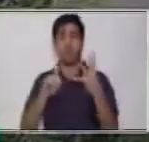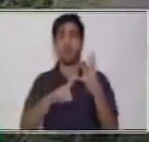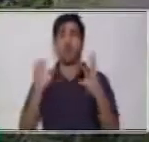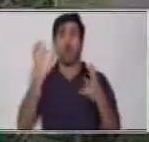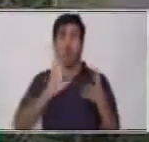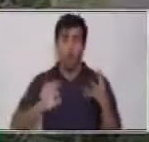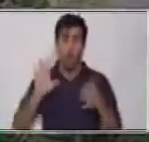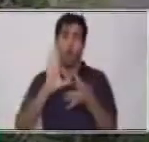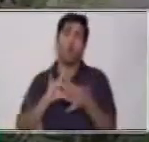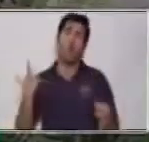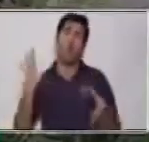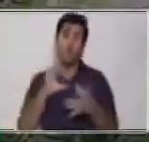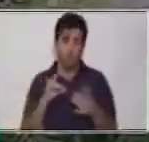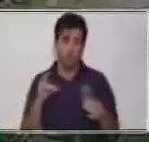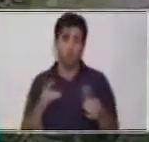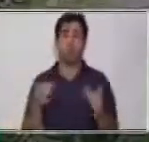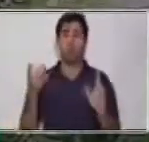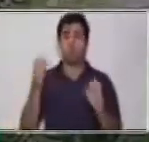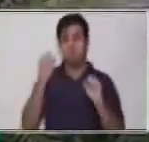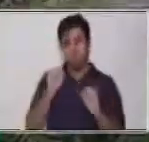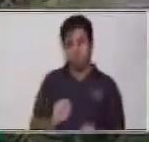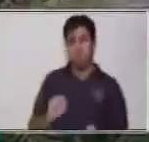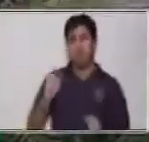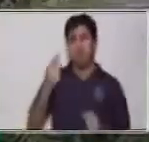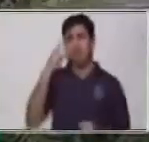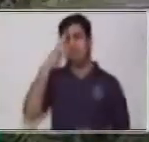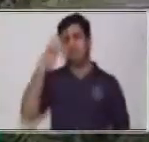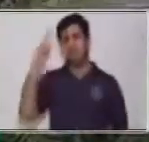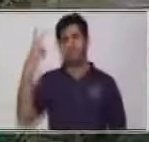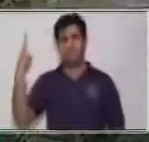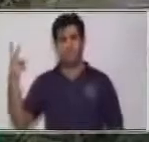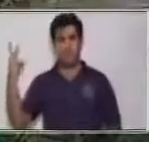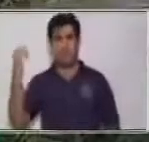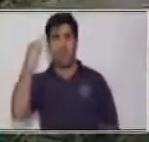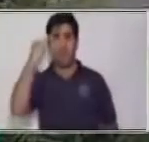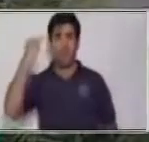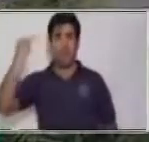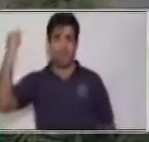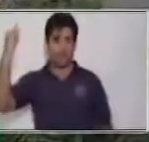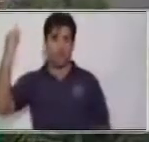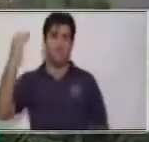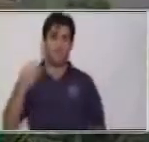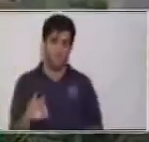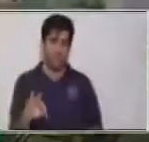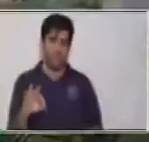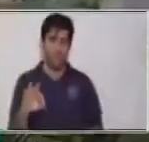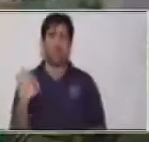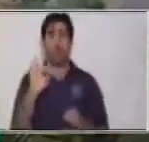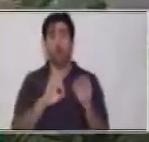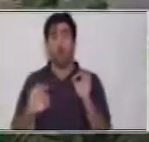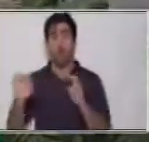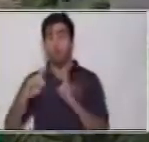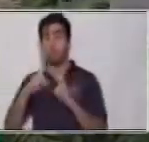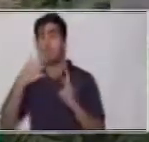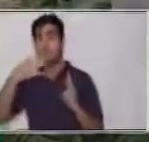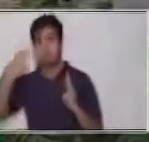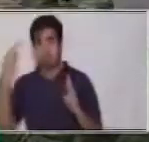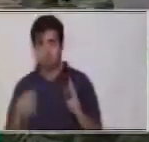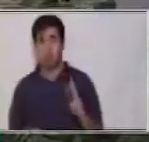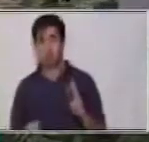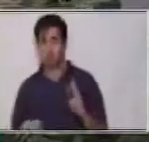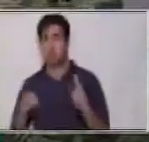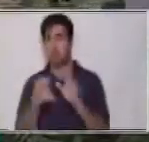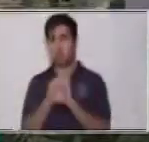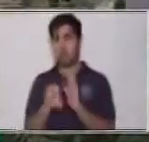ficticios o reales. Ficticios significa imaginarios. Tenemos los textos